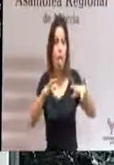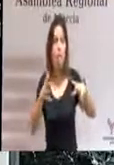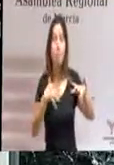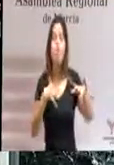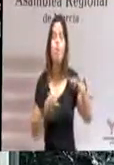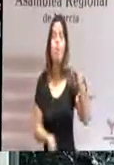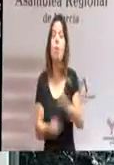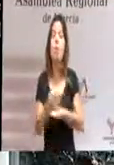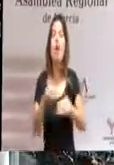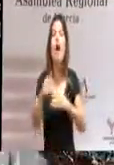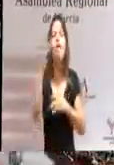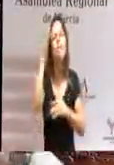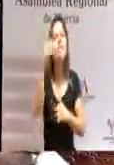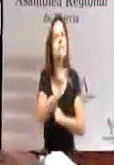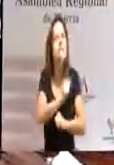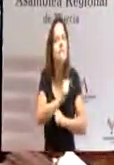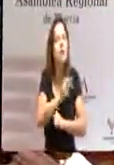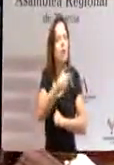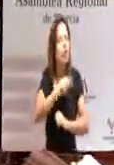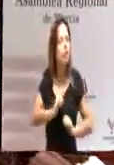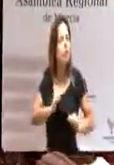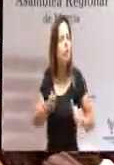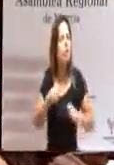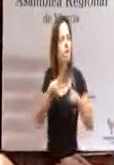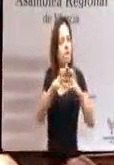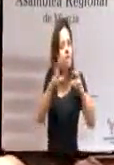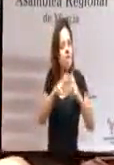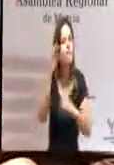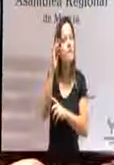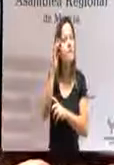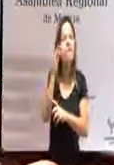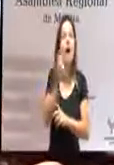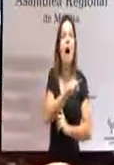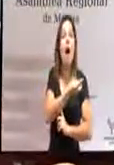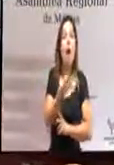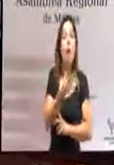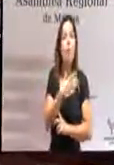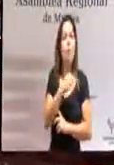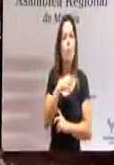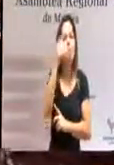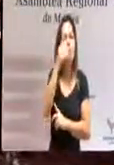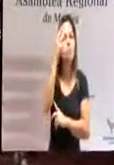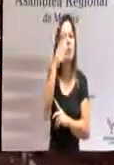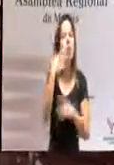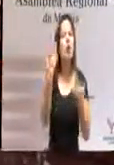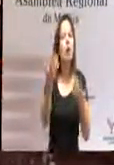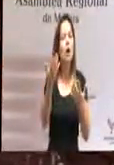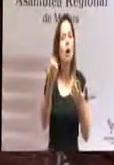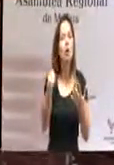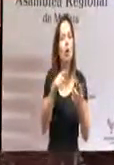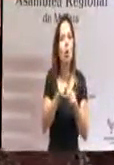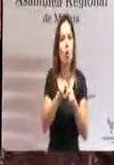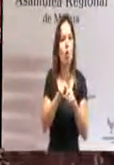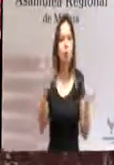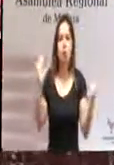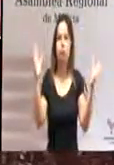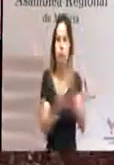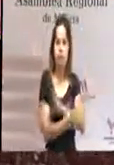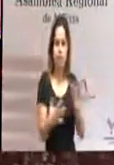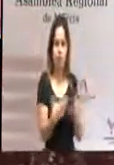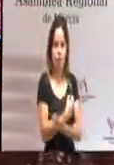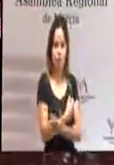esperanzas. Todos empezábamos con una enorme ilusión. Algunos llegaron con la idea de darle la vuelta a todo.